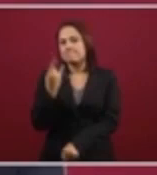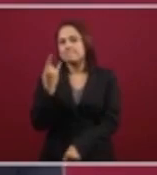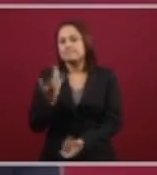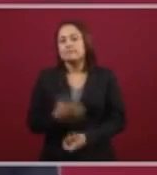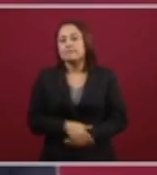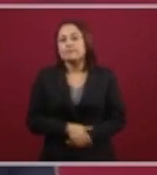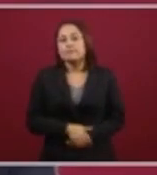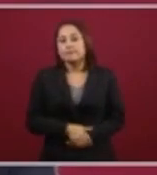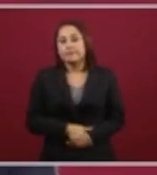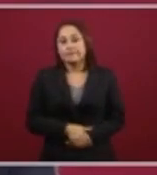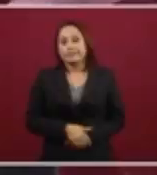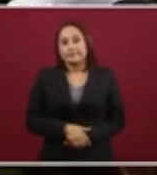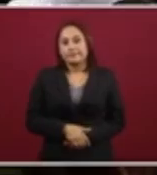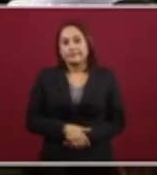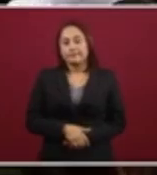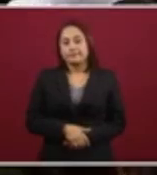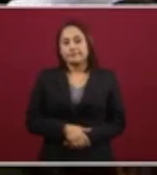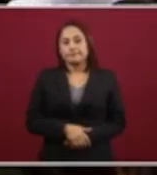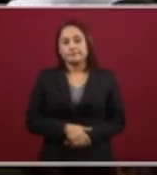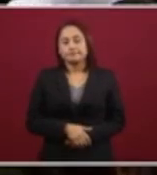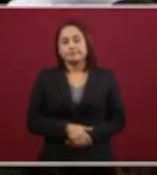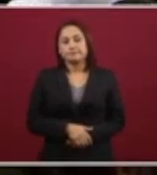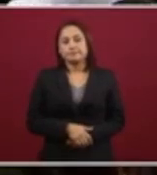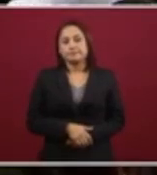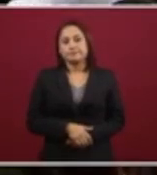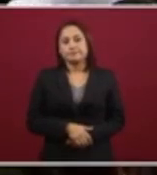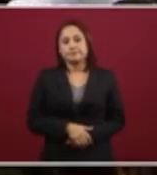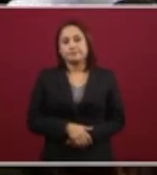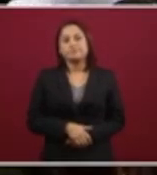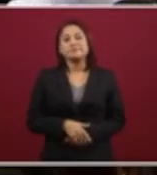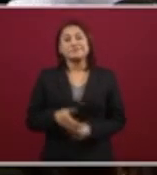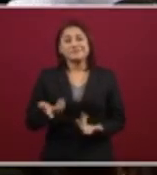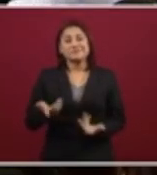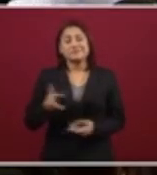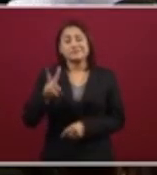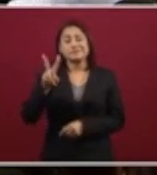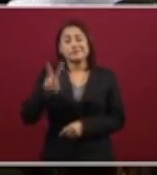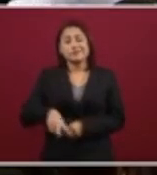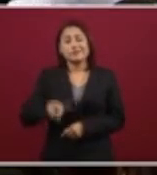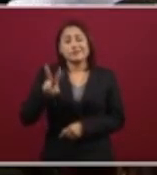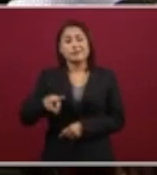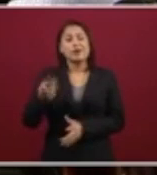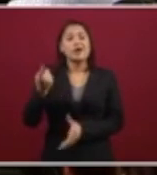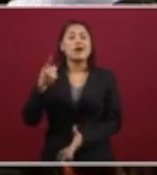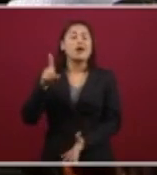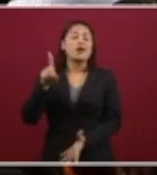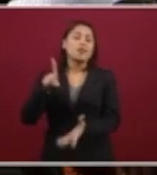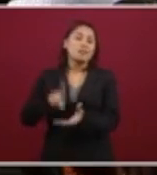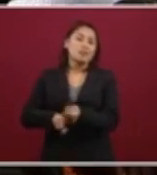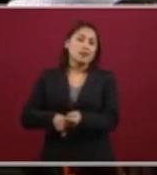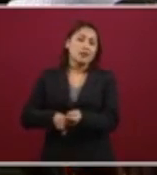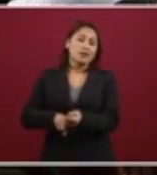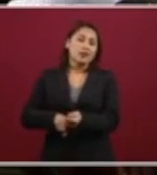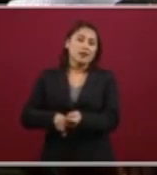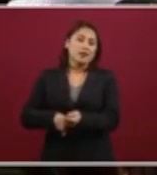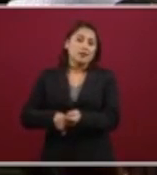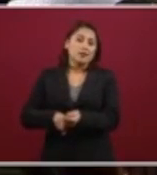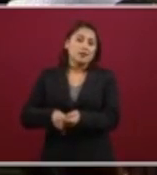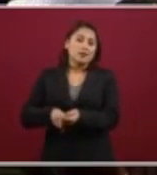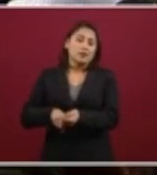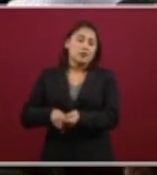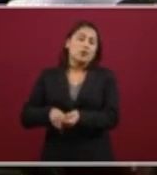médica. Es peor el sistema de atención